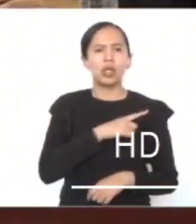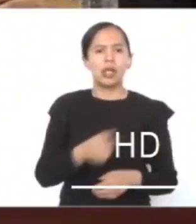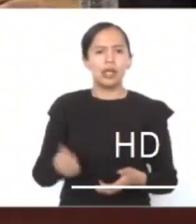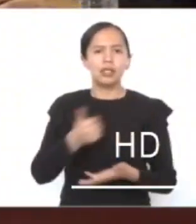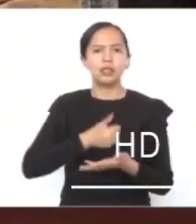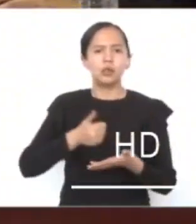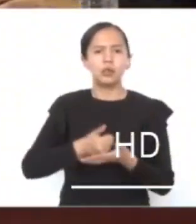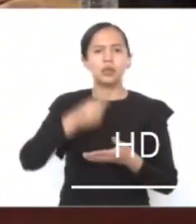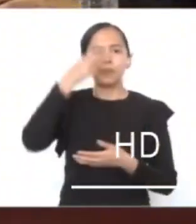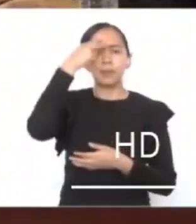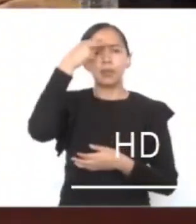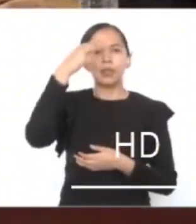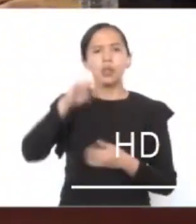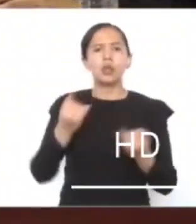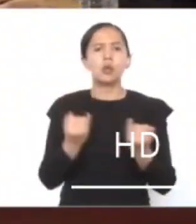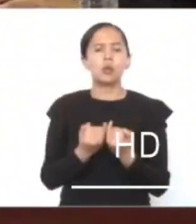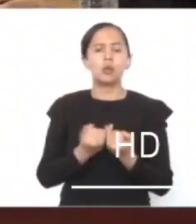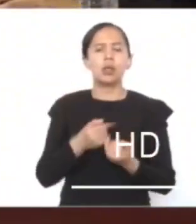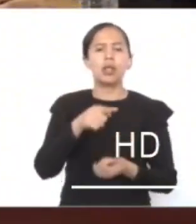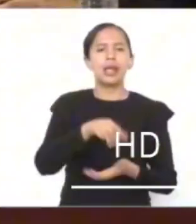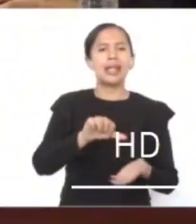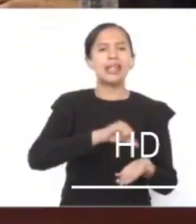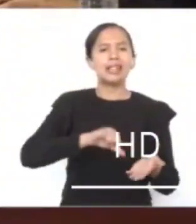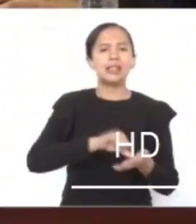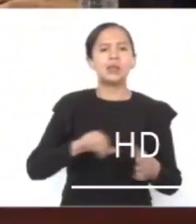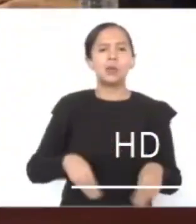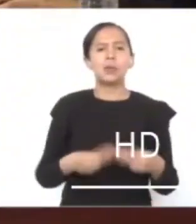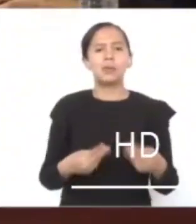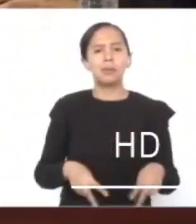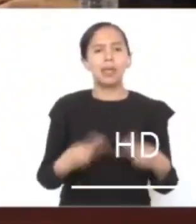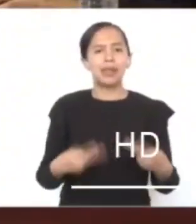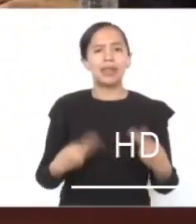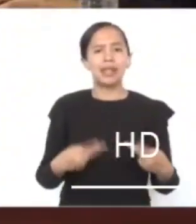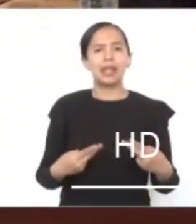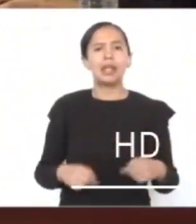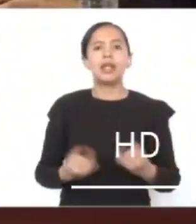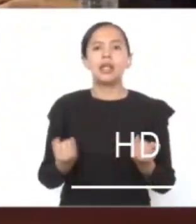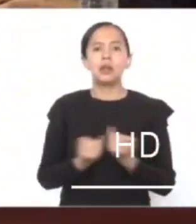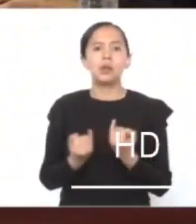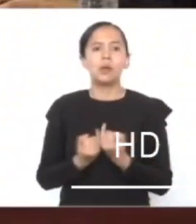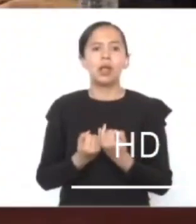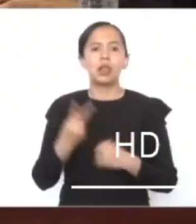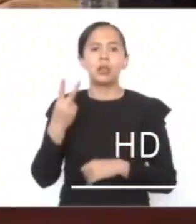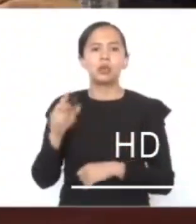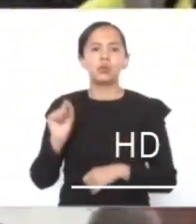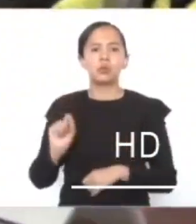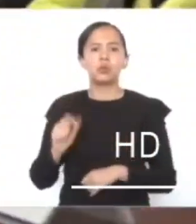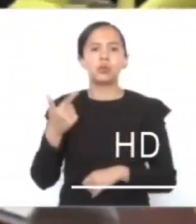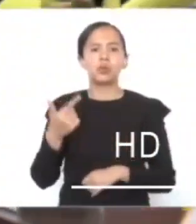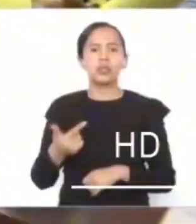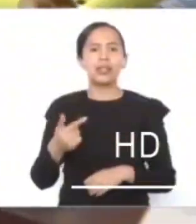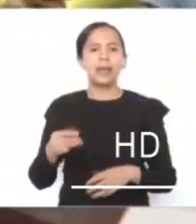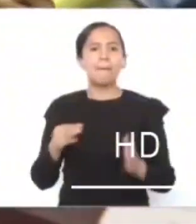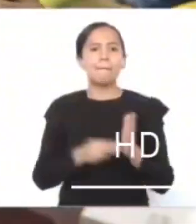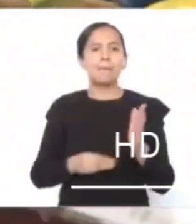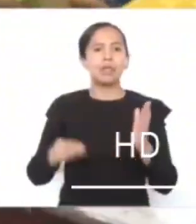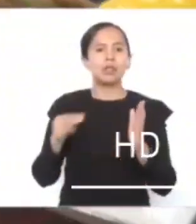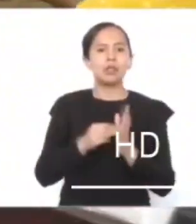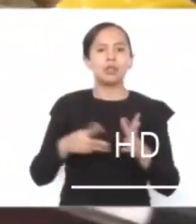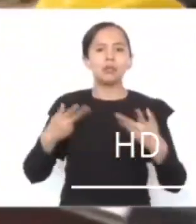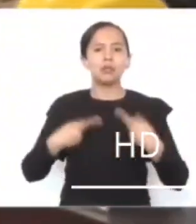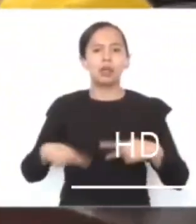México. También la central de abasto y más de 2.7 millones de personas